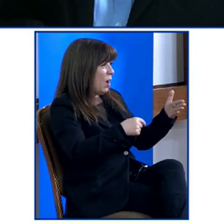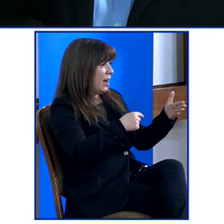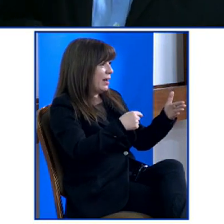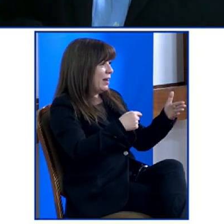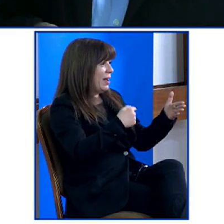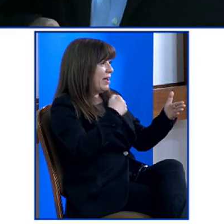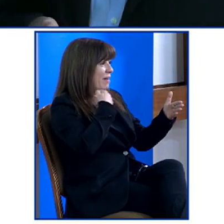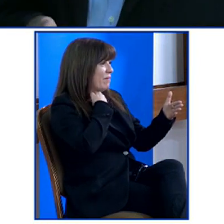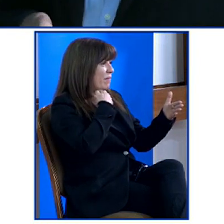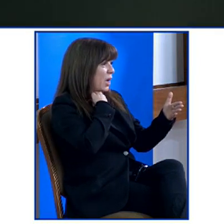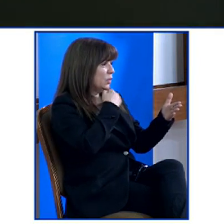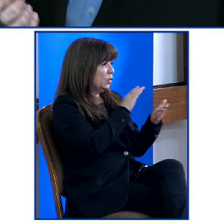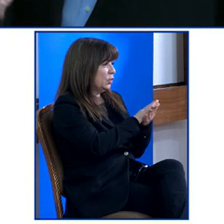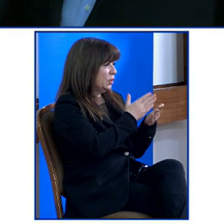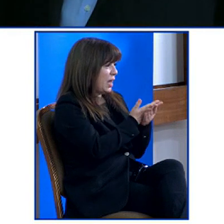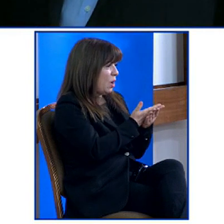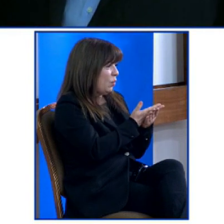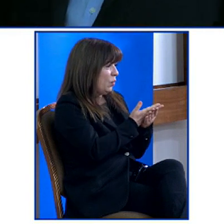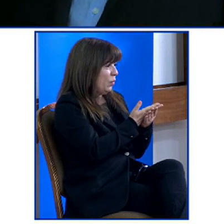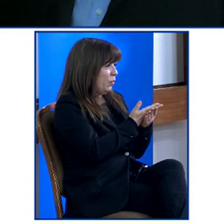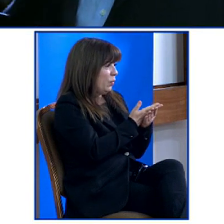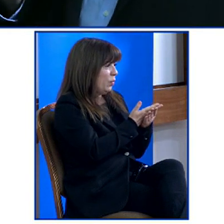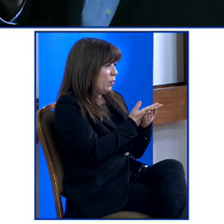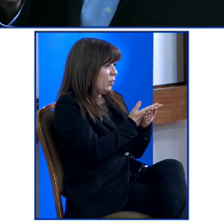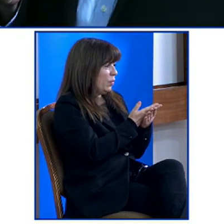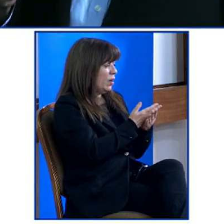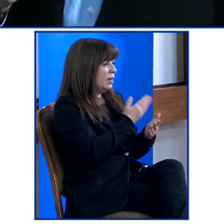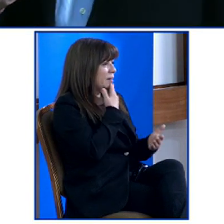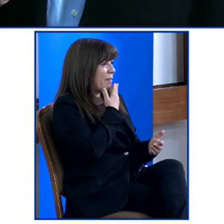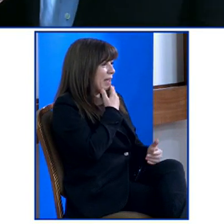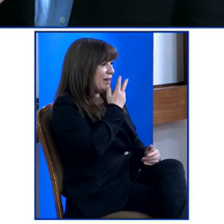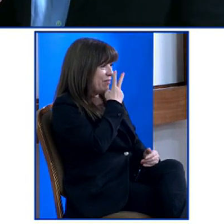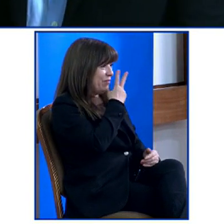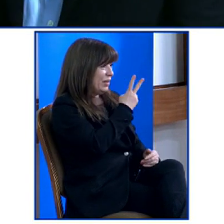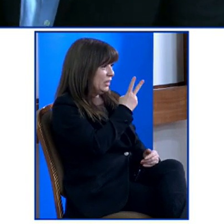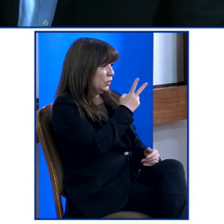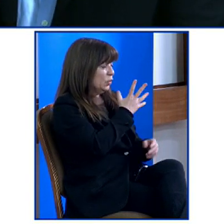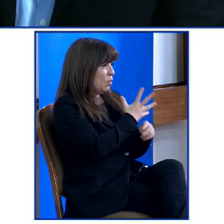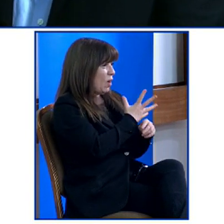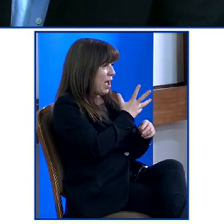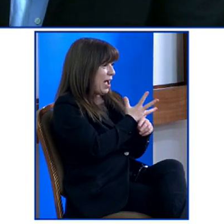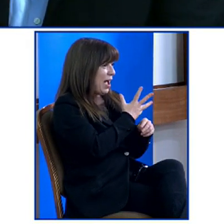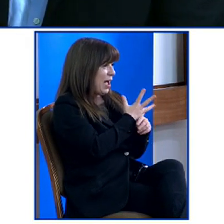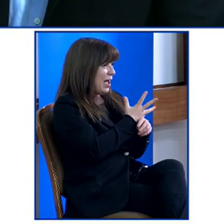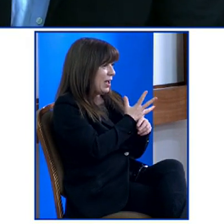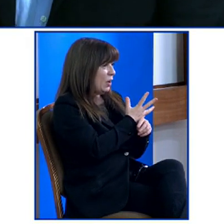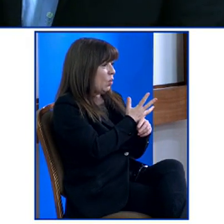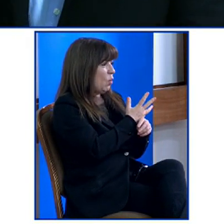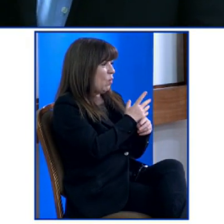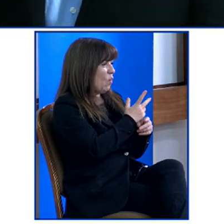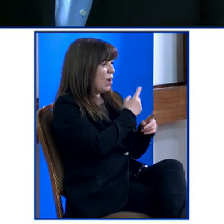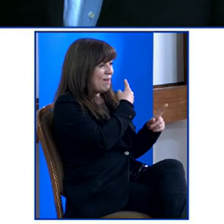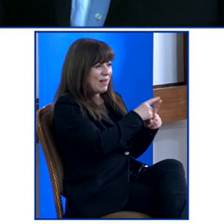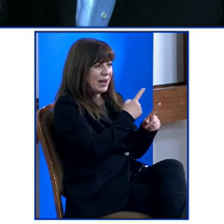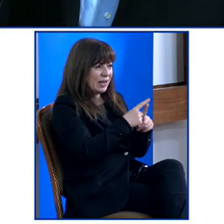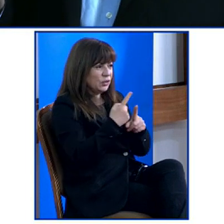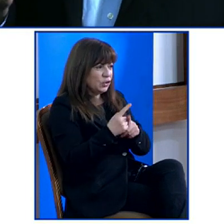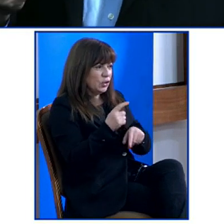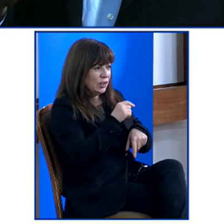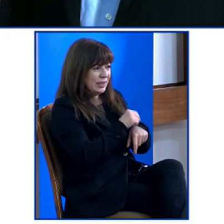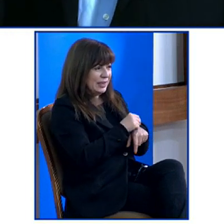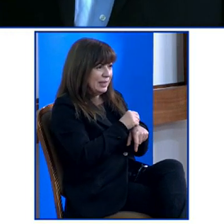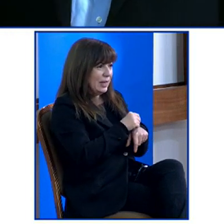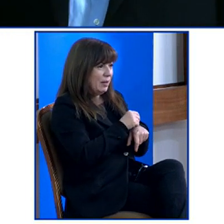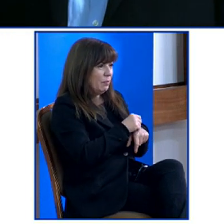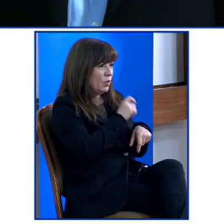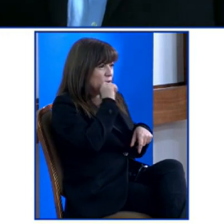salud, también hemos visto que existe una variación temporal, en el sentido de